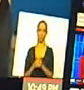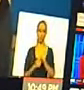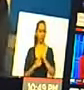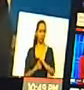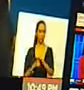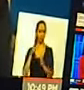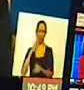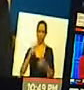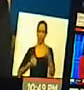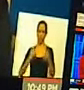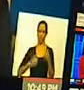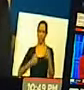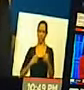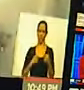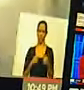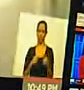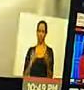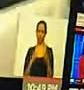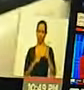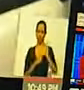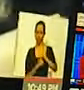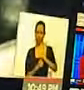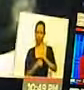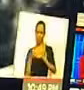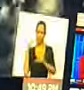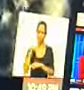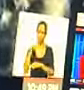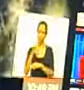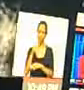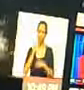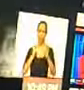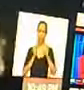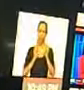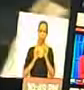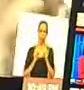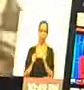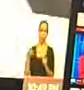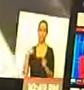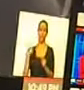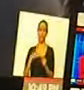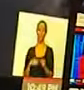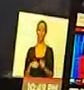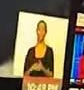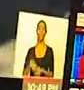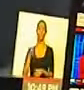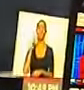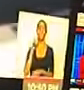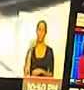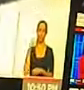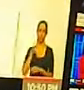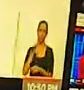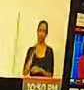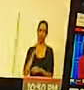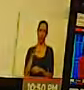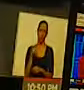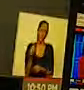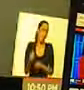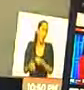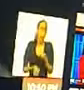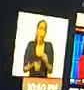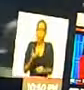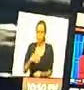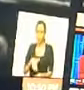carros con marcas de balas. Uno de ellos lleva por lo menos 20 disparos. ¿Cómo es